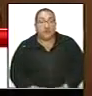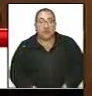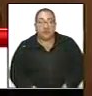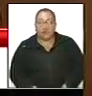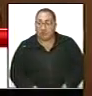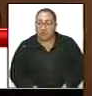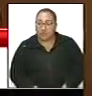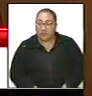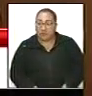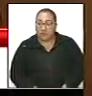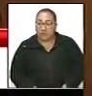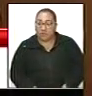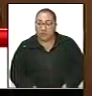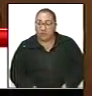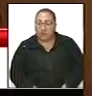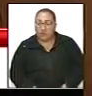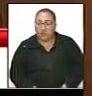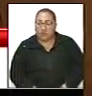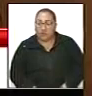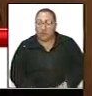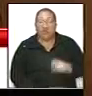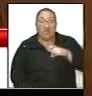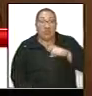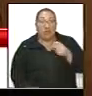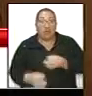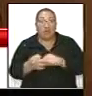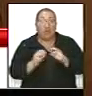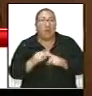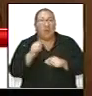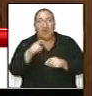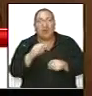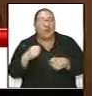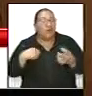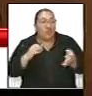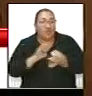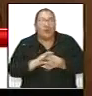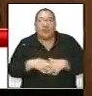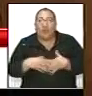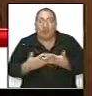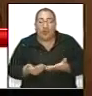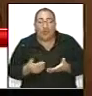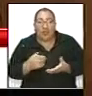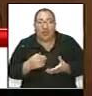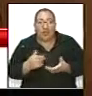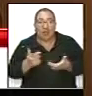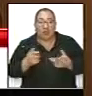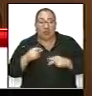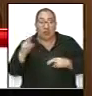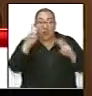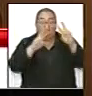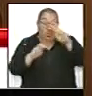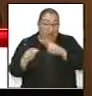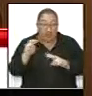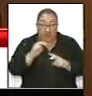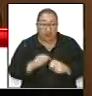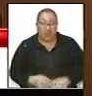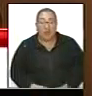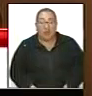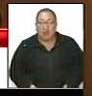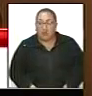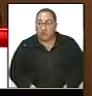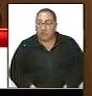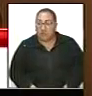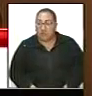necesitamos presupuesto, pero también de la gestión. Sin eso no puede ir de la mano. Y cuando uno empieza a revisar, presidenta,